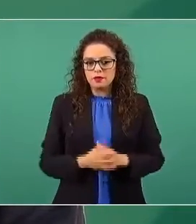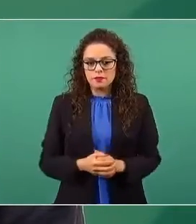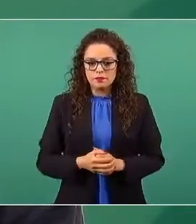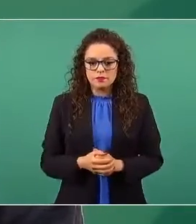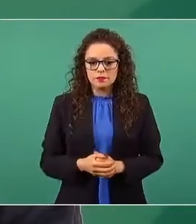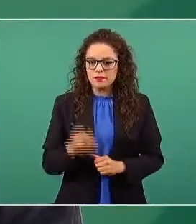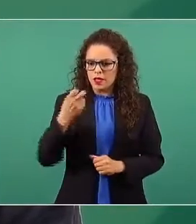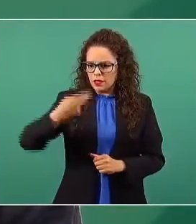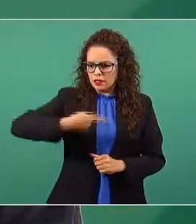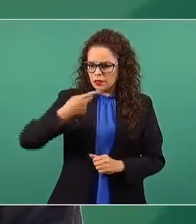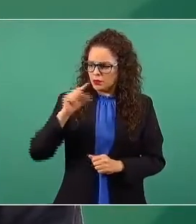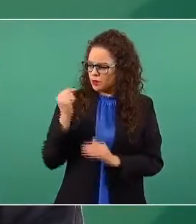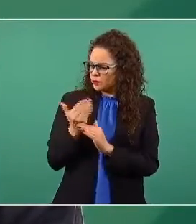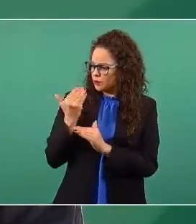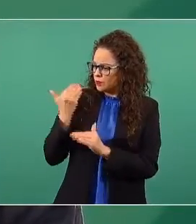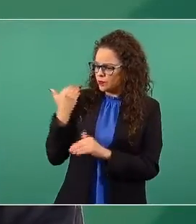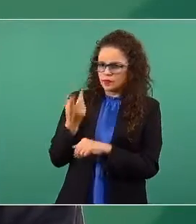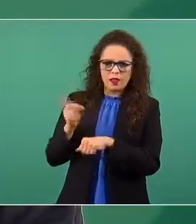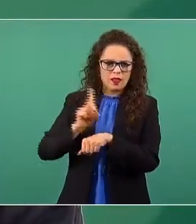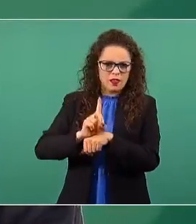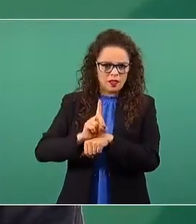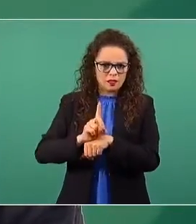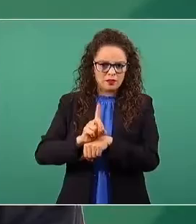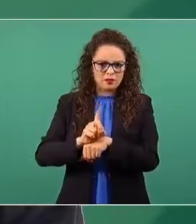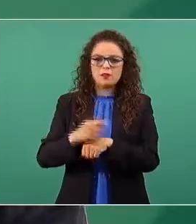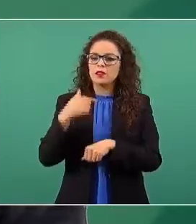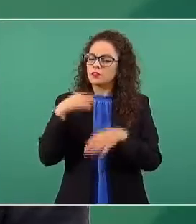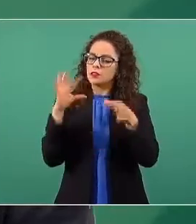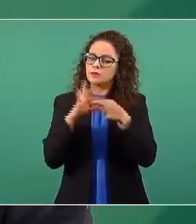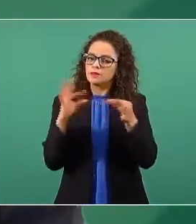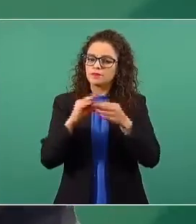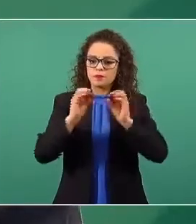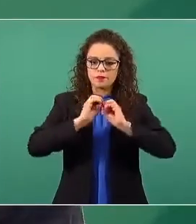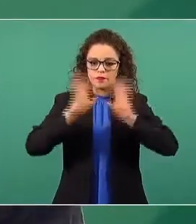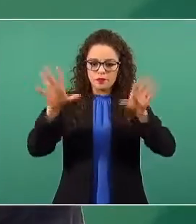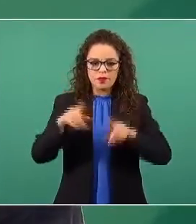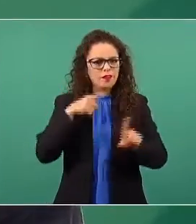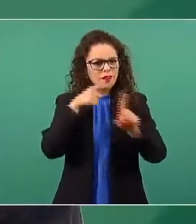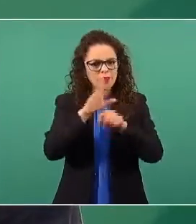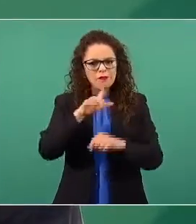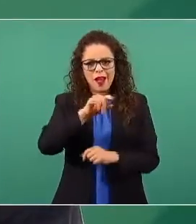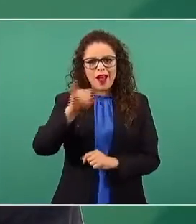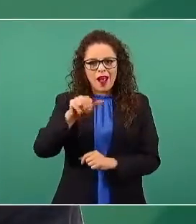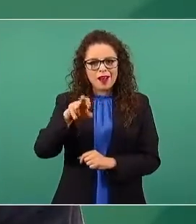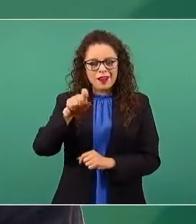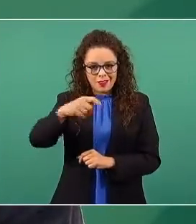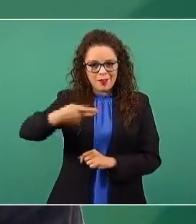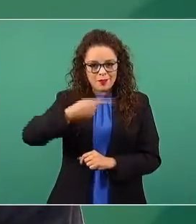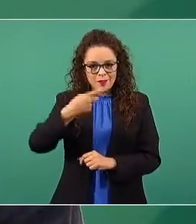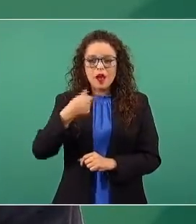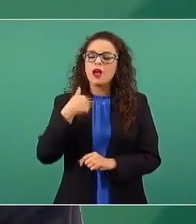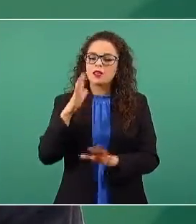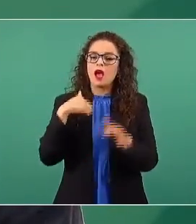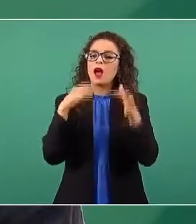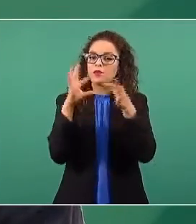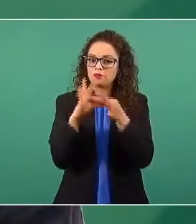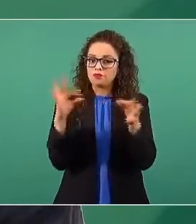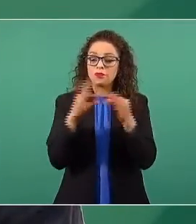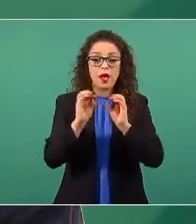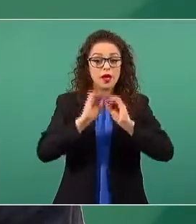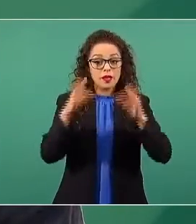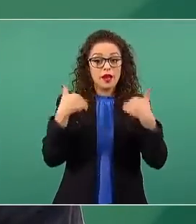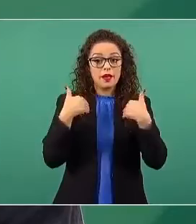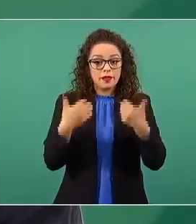me lo habían preguntado y dejamos muy claro, creo que fue Janet quien lo preguntó, hicimos la aclaración puntual. El